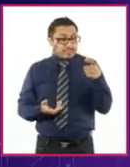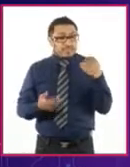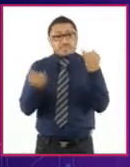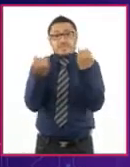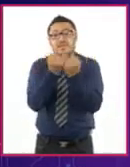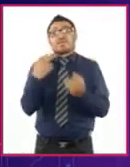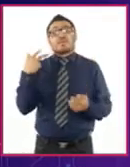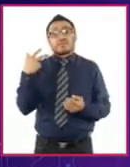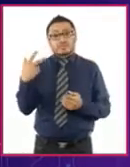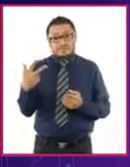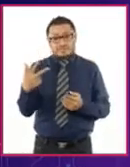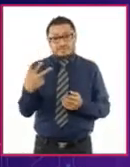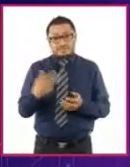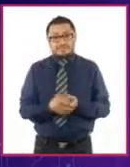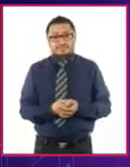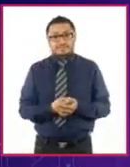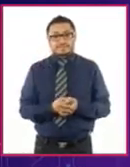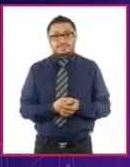8.